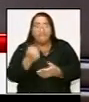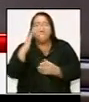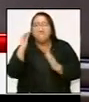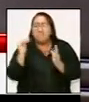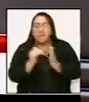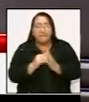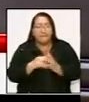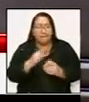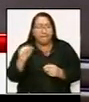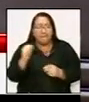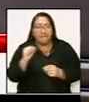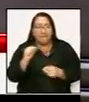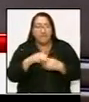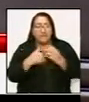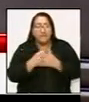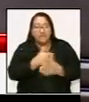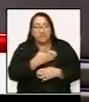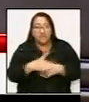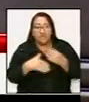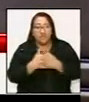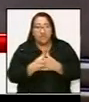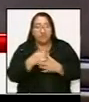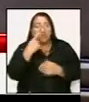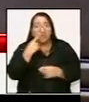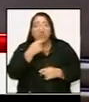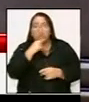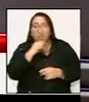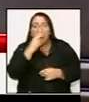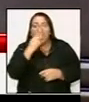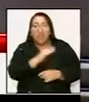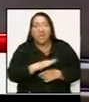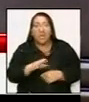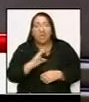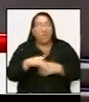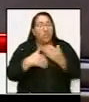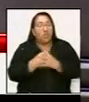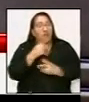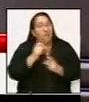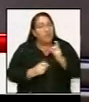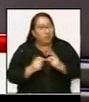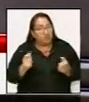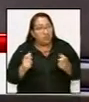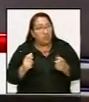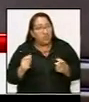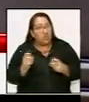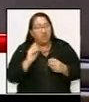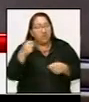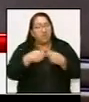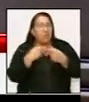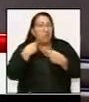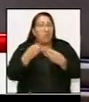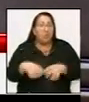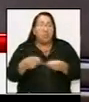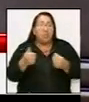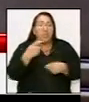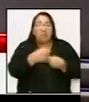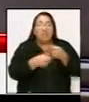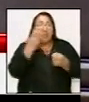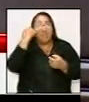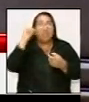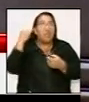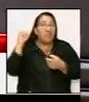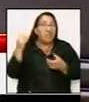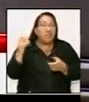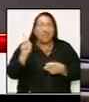de soles a favor de hombres, mujeres y niños y todas las personas, y no estar invirtiendo dinero para implementar